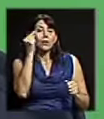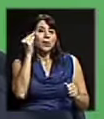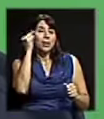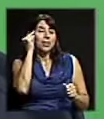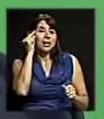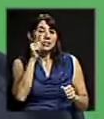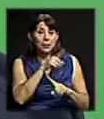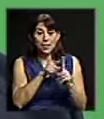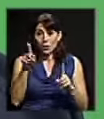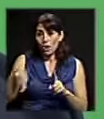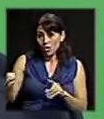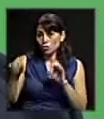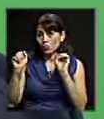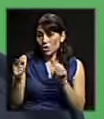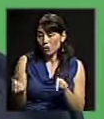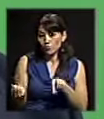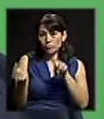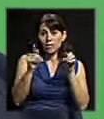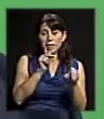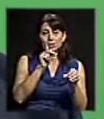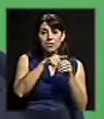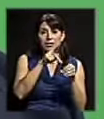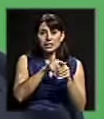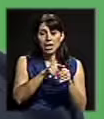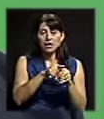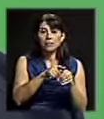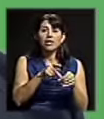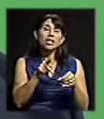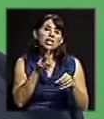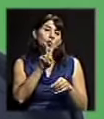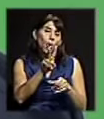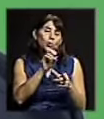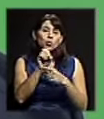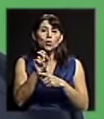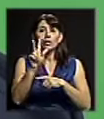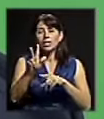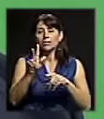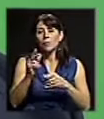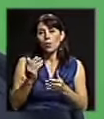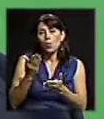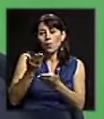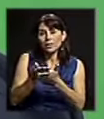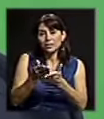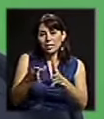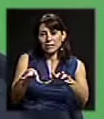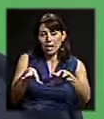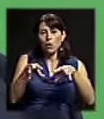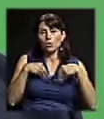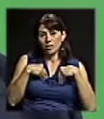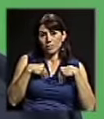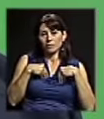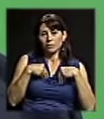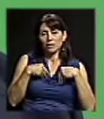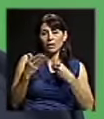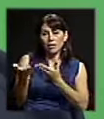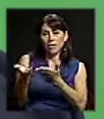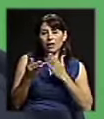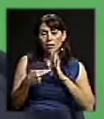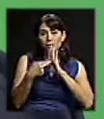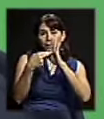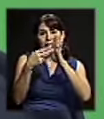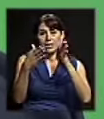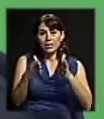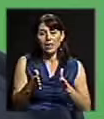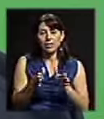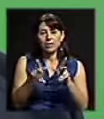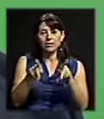la la posibilidad de participación y se acogieron dos o tres propuestas que traían los representantes de la sociedad civil Entonces